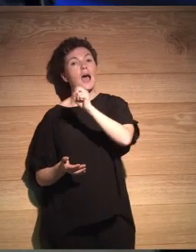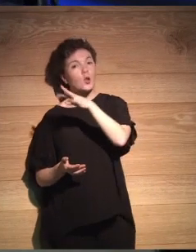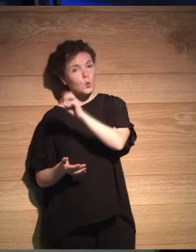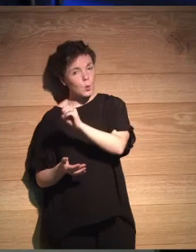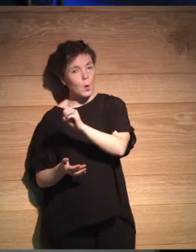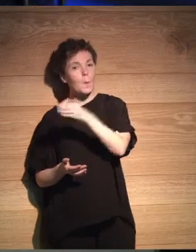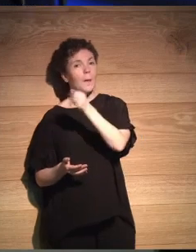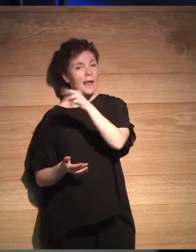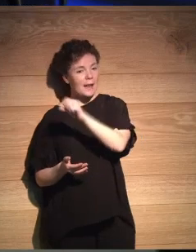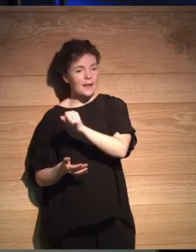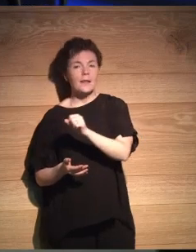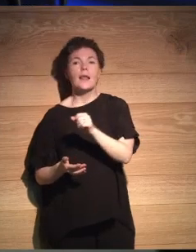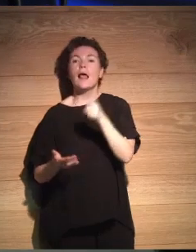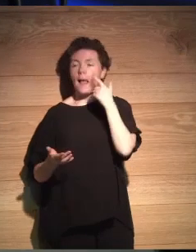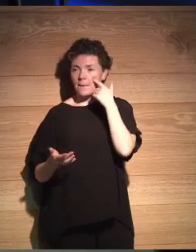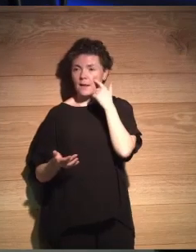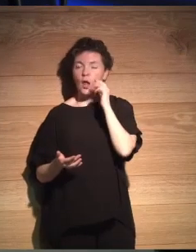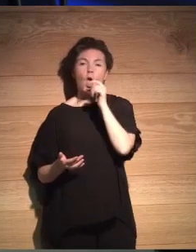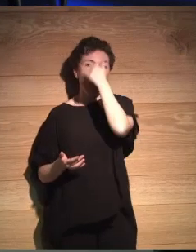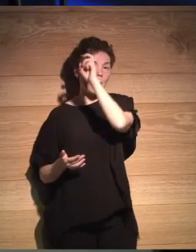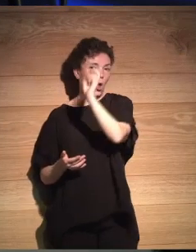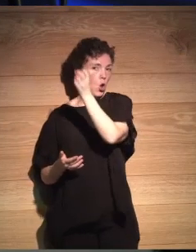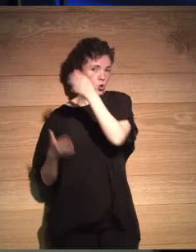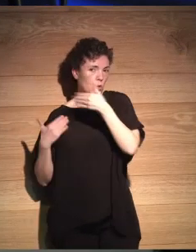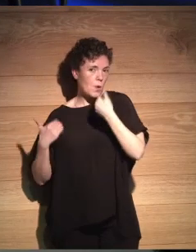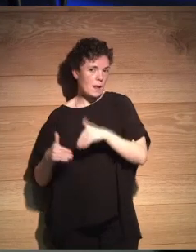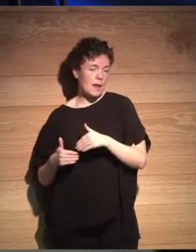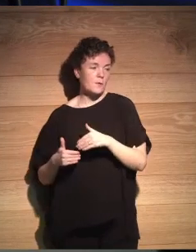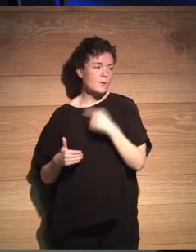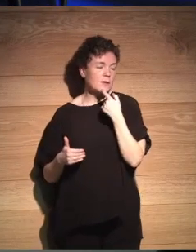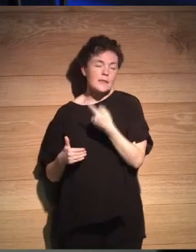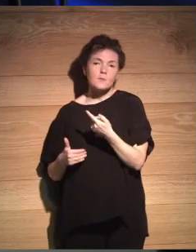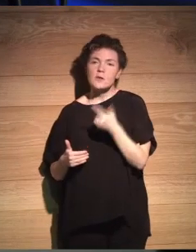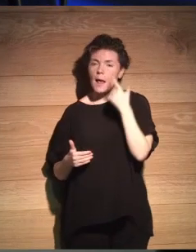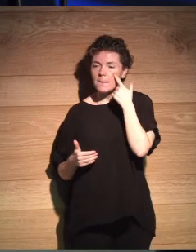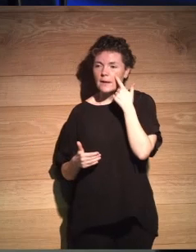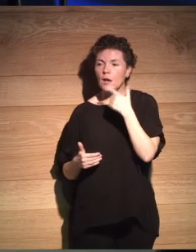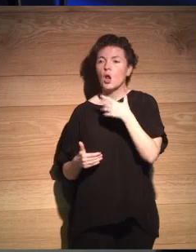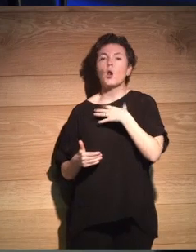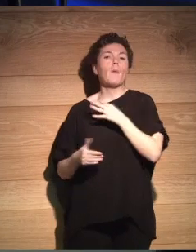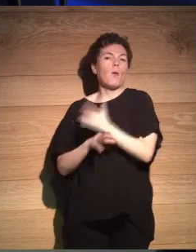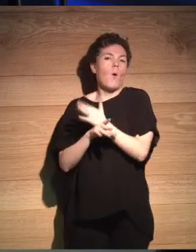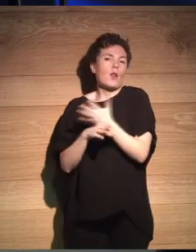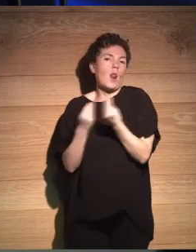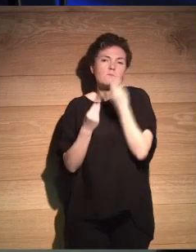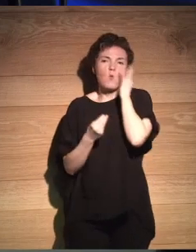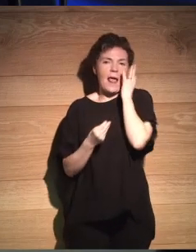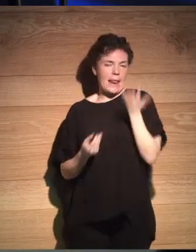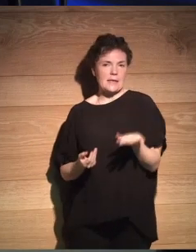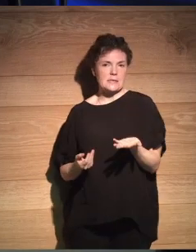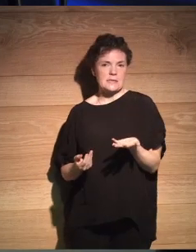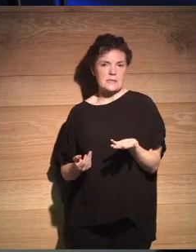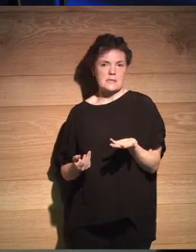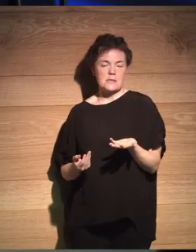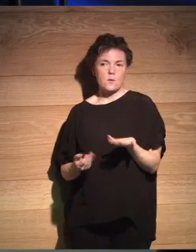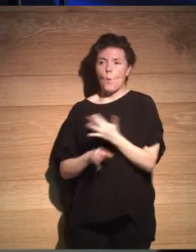llegar. Ante cualquier otro hombre diríamos, quiero decir, no se puede jugar con las mujeres. Sí. Y un